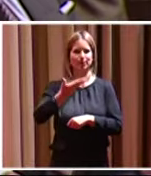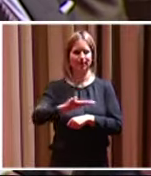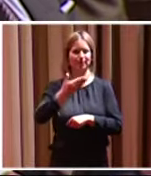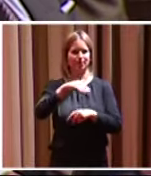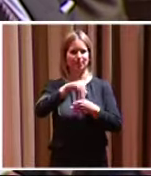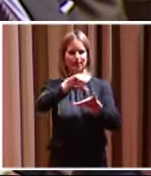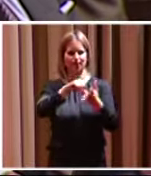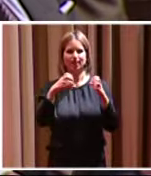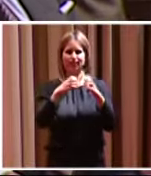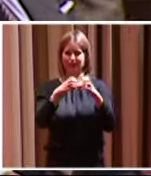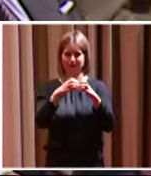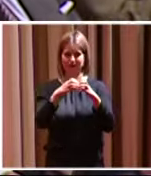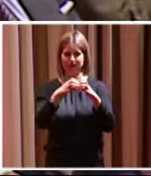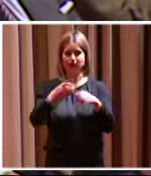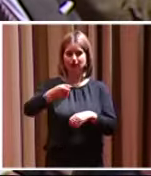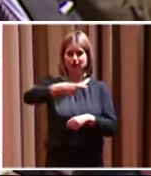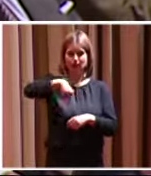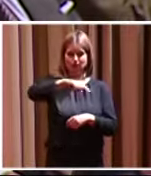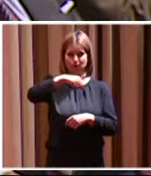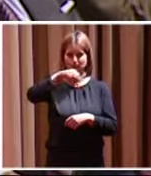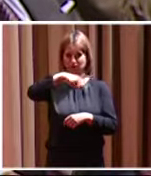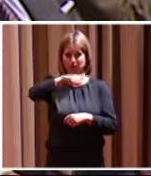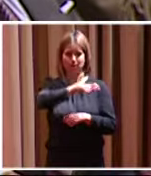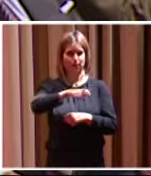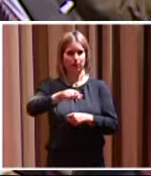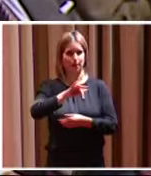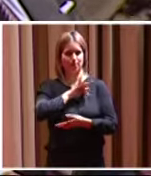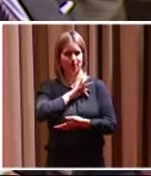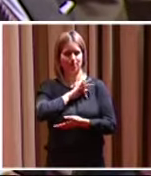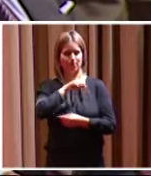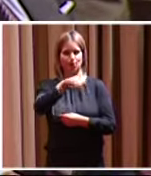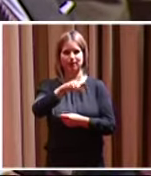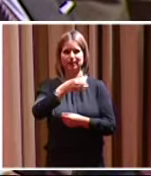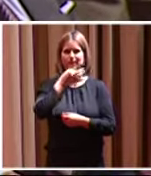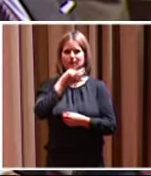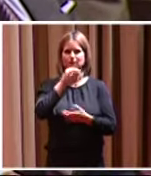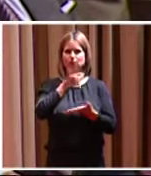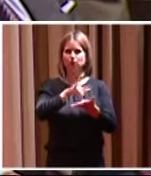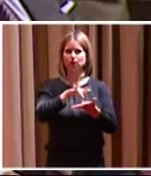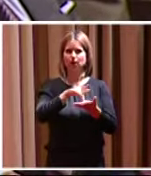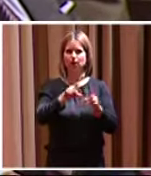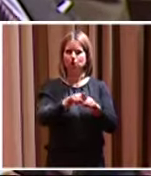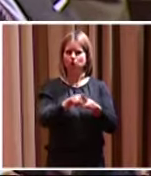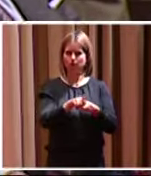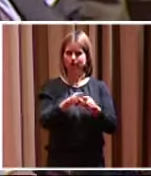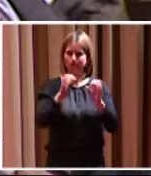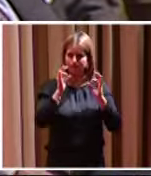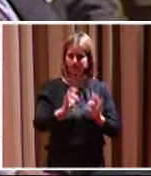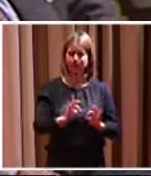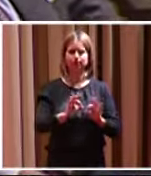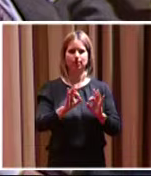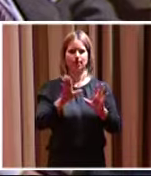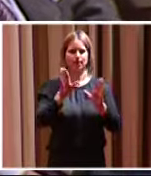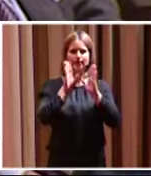nuestra ciudad. Vosotros, los distinguidos, sois el testimonio vivo de